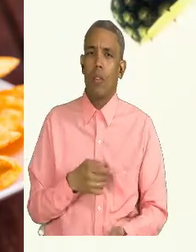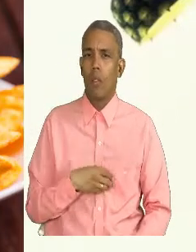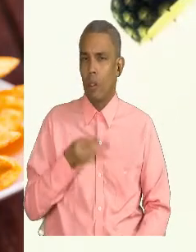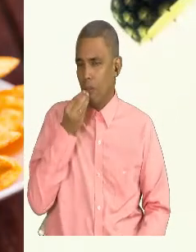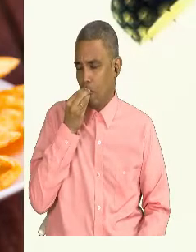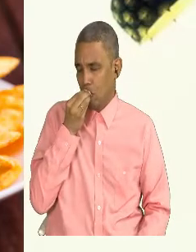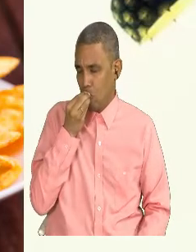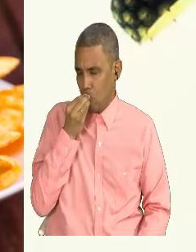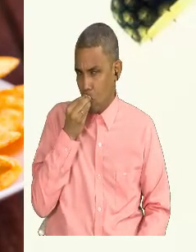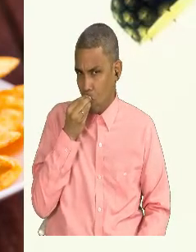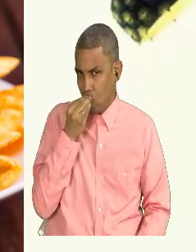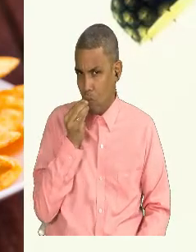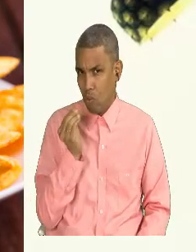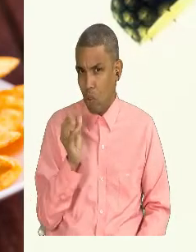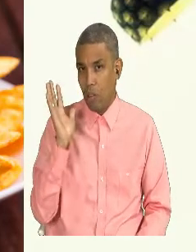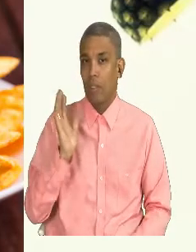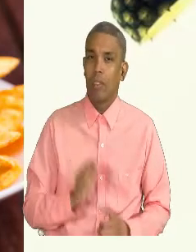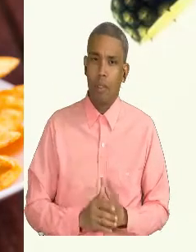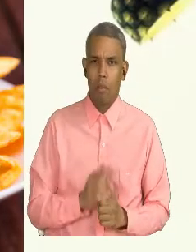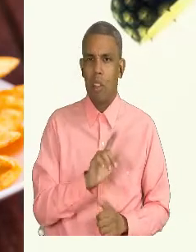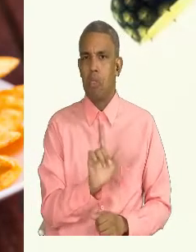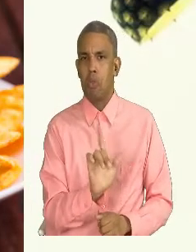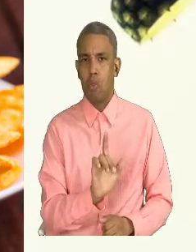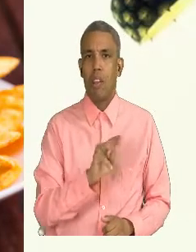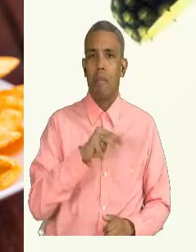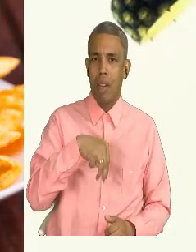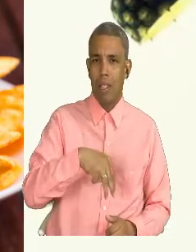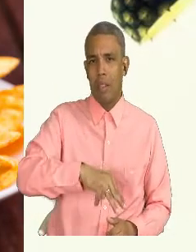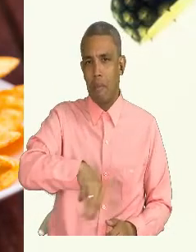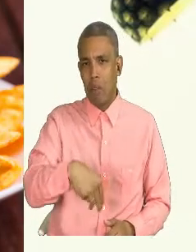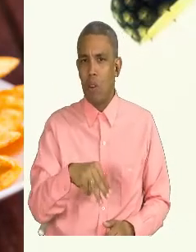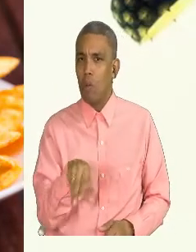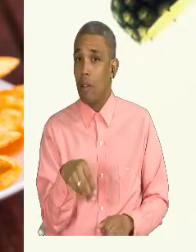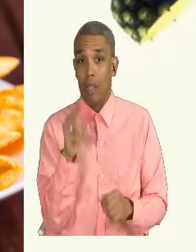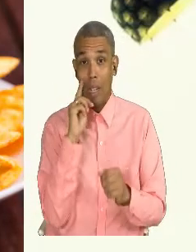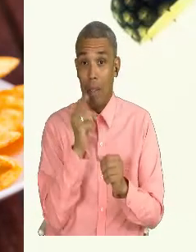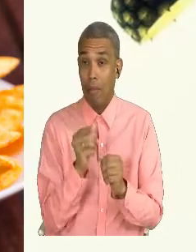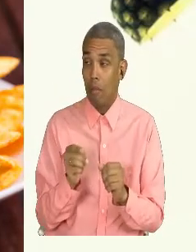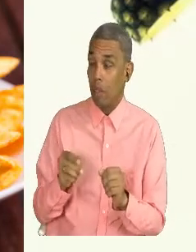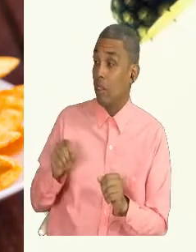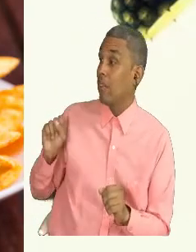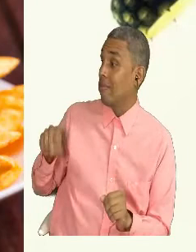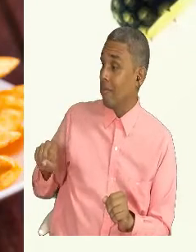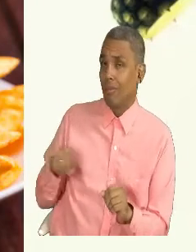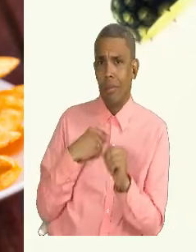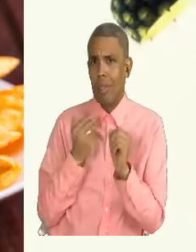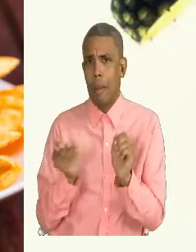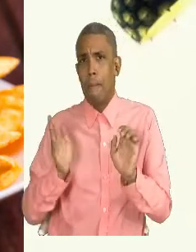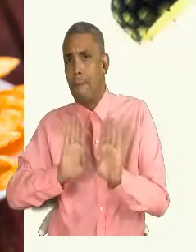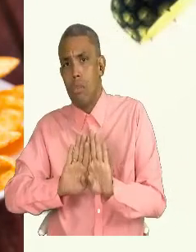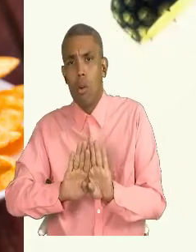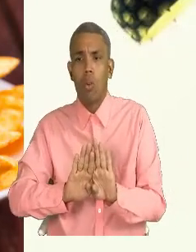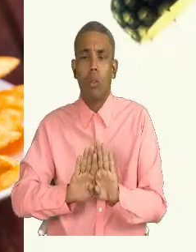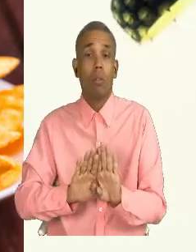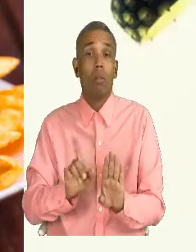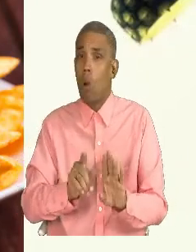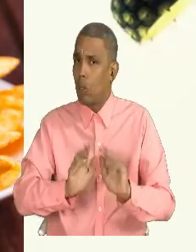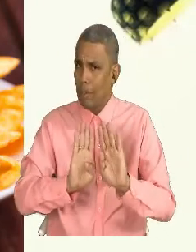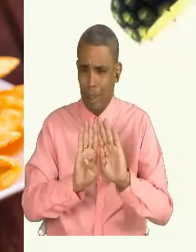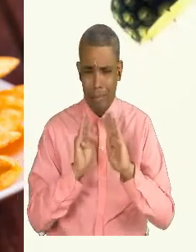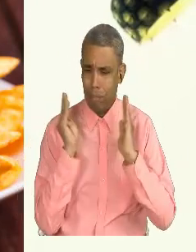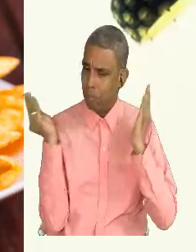como siempre de lunes a lunes, ¿no? Sí, de lunes sí, a lunes en el restaurante. Siempre estamos a disposición del cliente. Ajá. Y esta es una